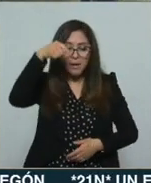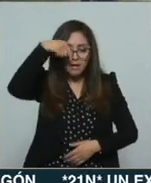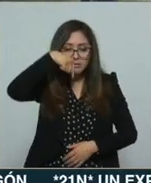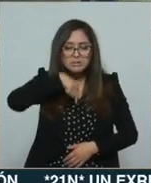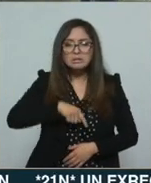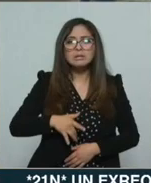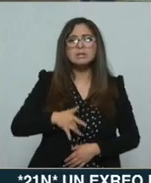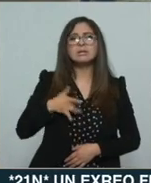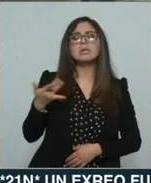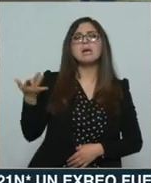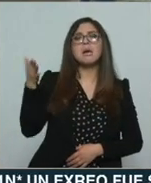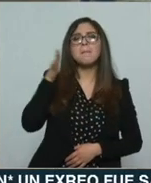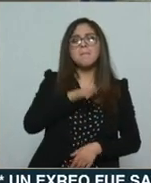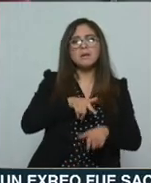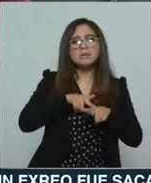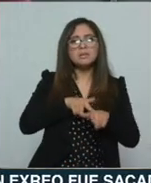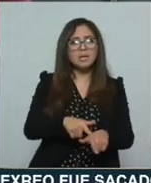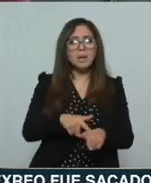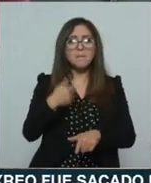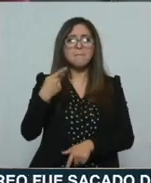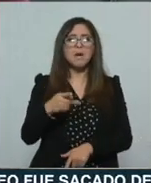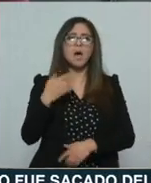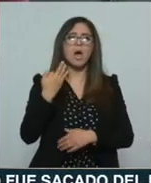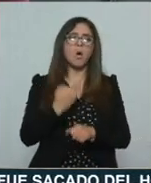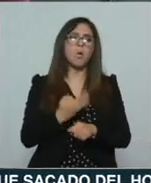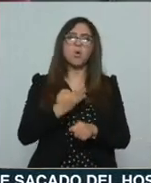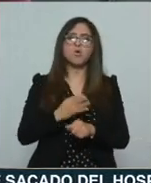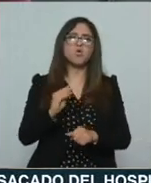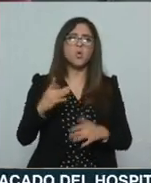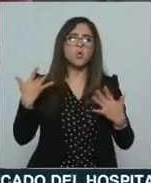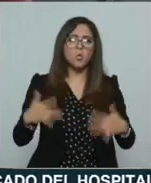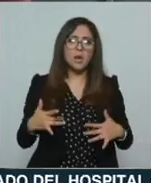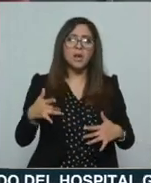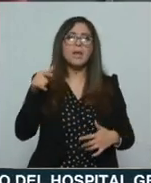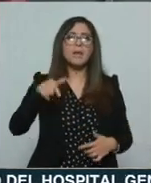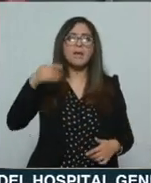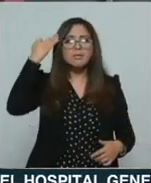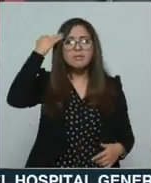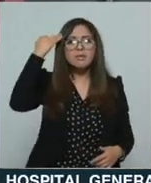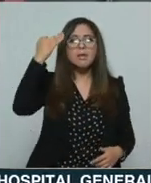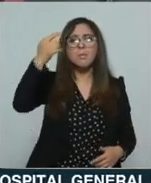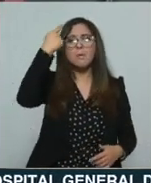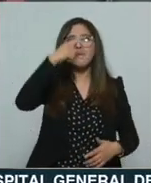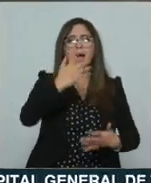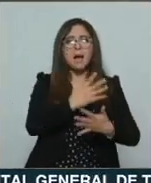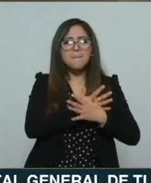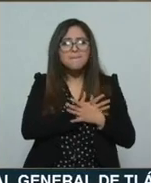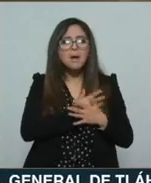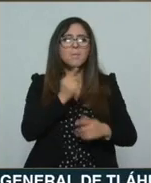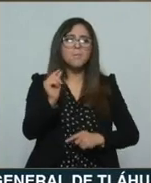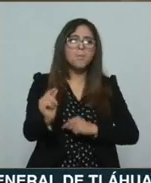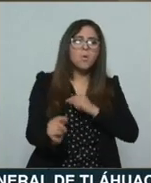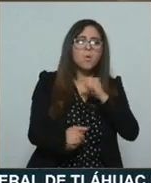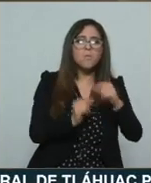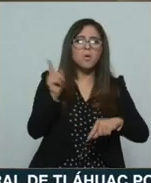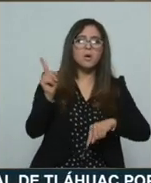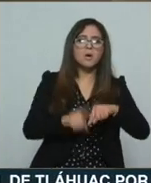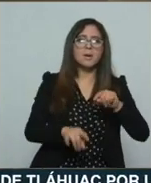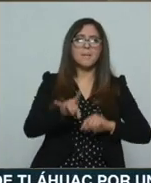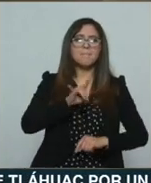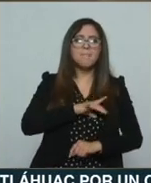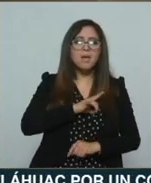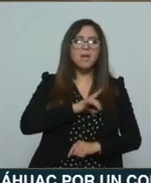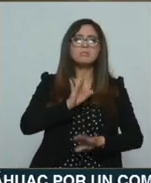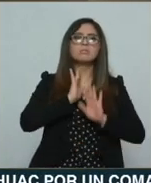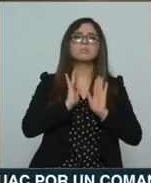ahí, pero ahorita ya no me duelen. Darse un tiempo para amarse y enfrentar sus temores le ayudó a encontrarse a sí misma y